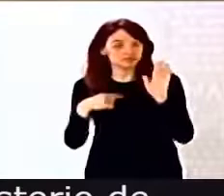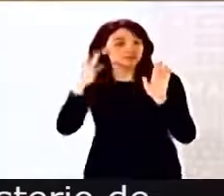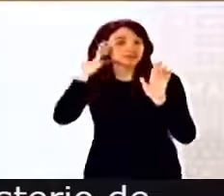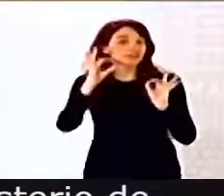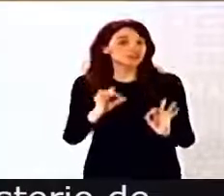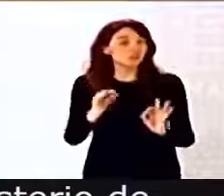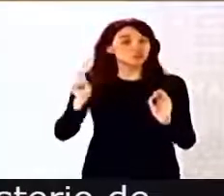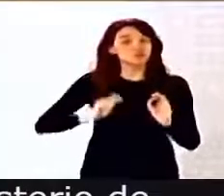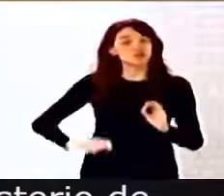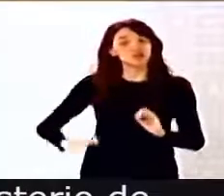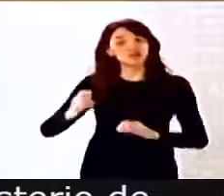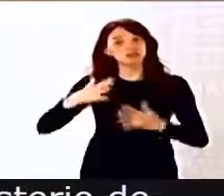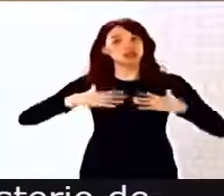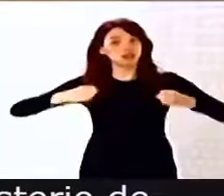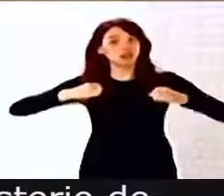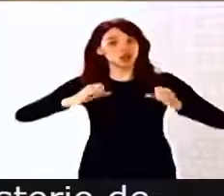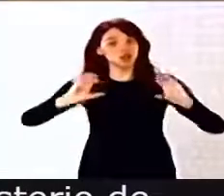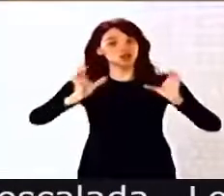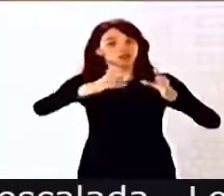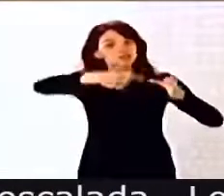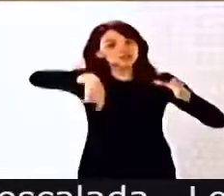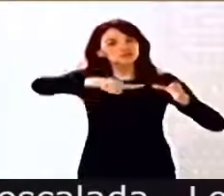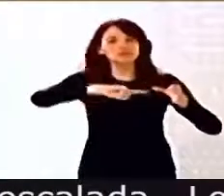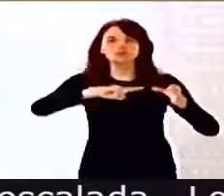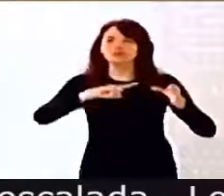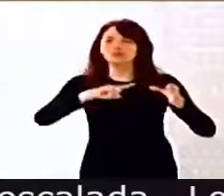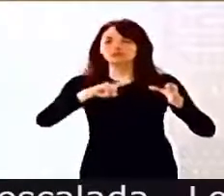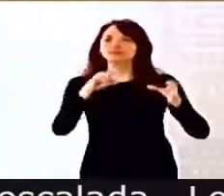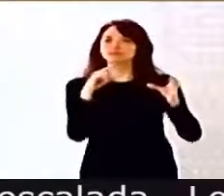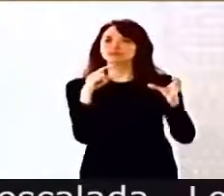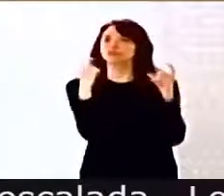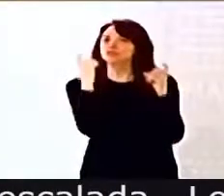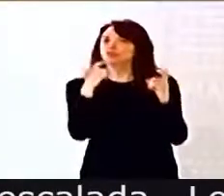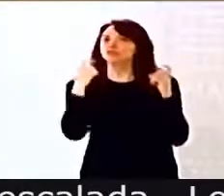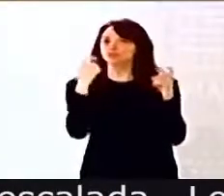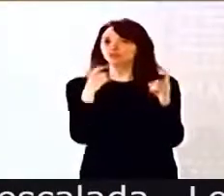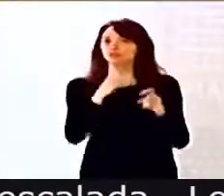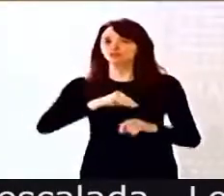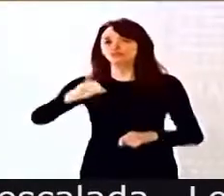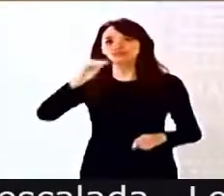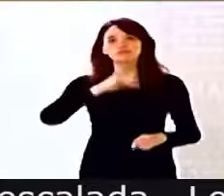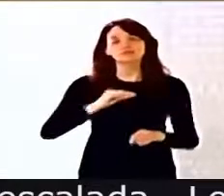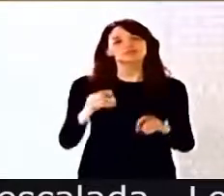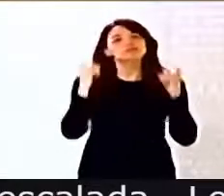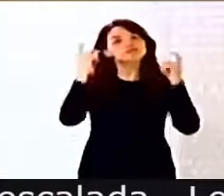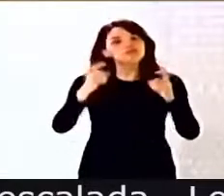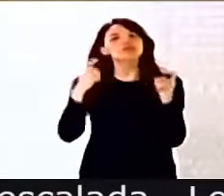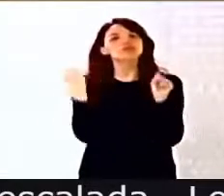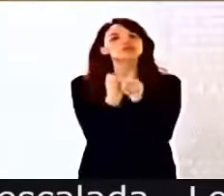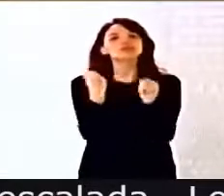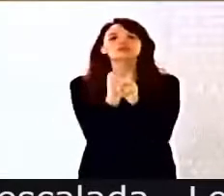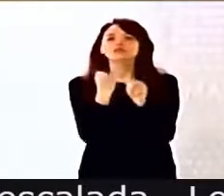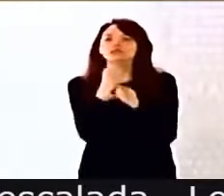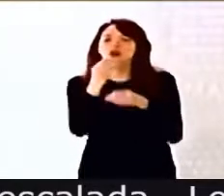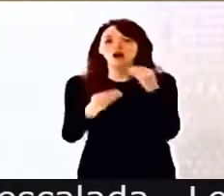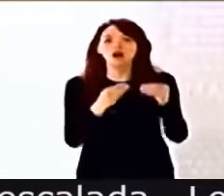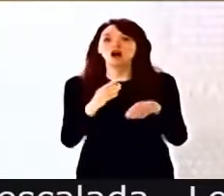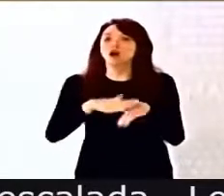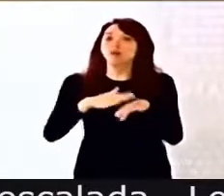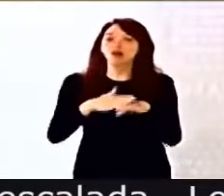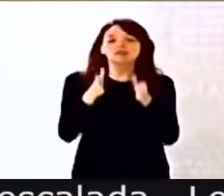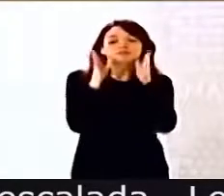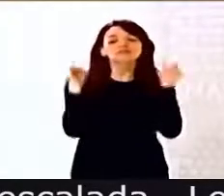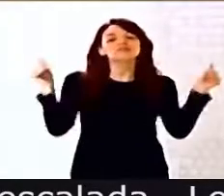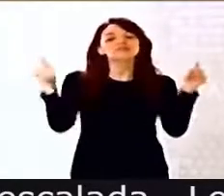sanitarios están haciendo un enorme esfuerzo, están haciendo una enorme labor en el abordaje, en el